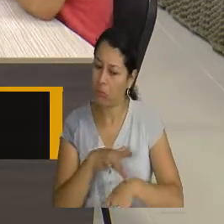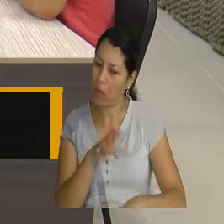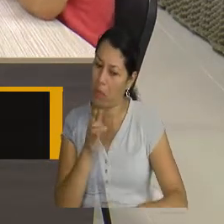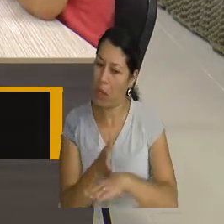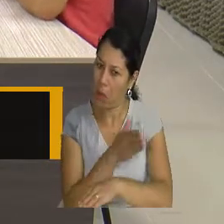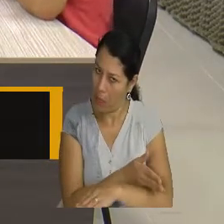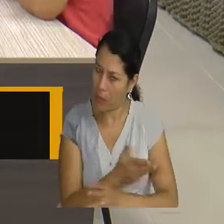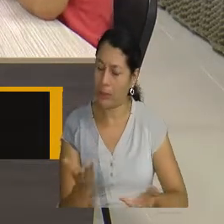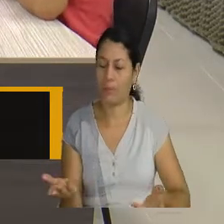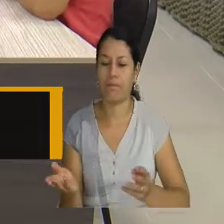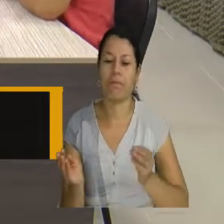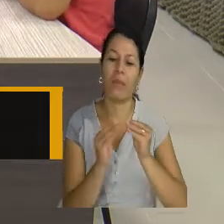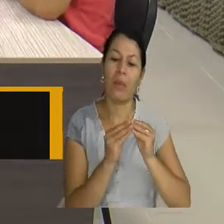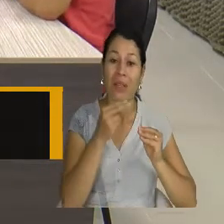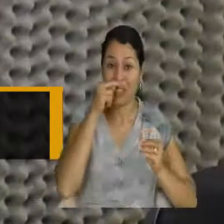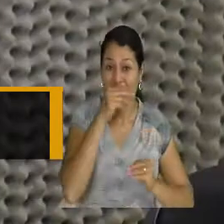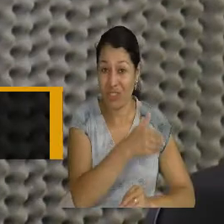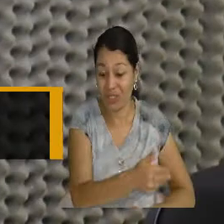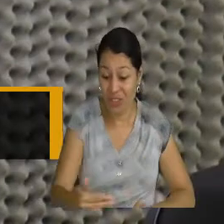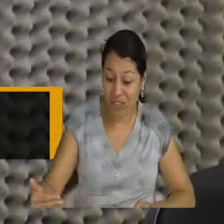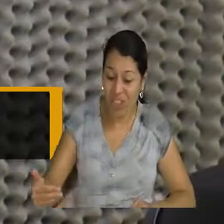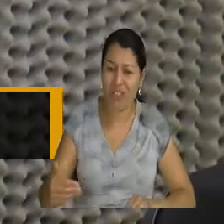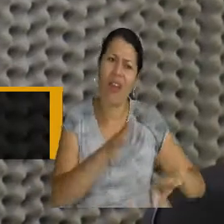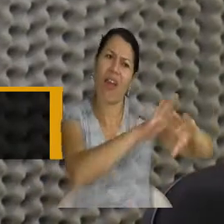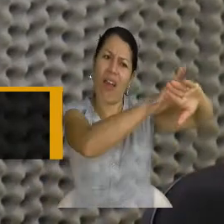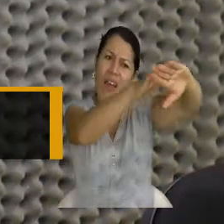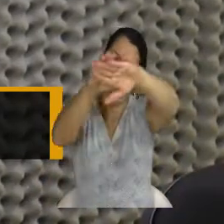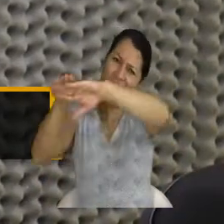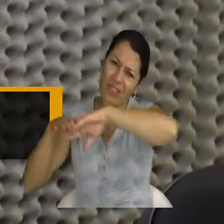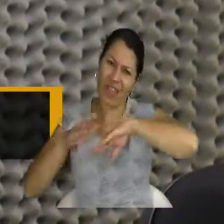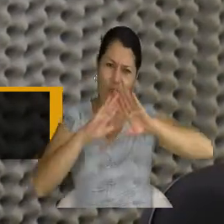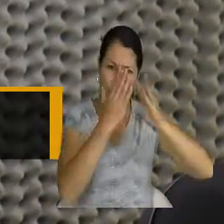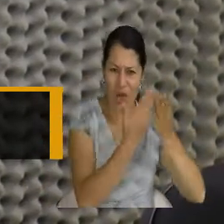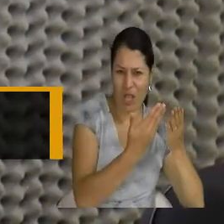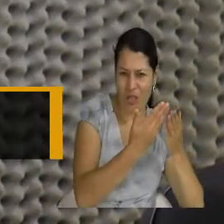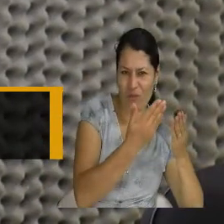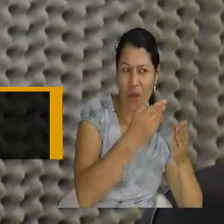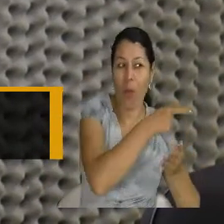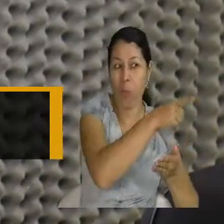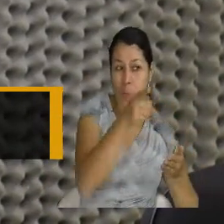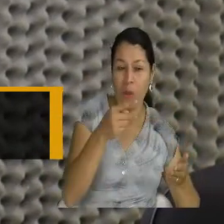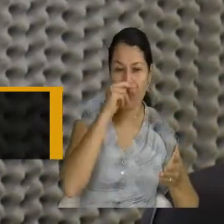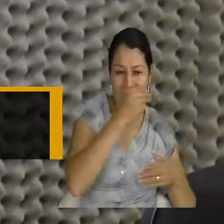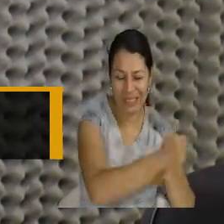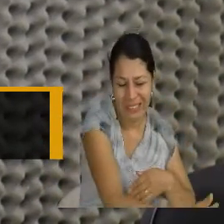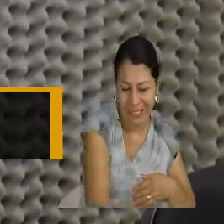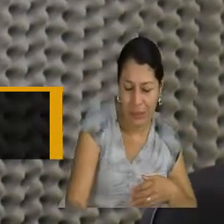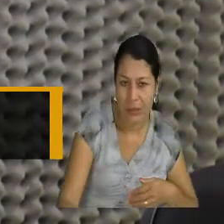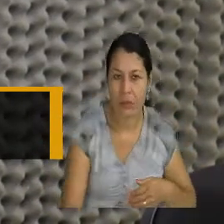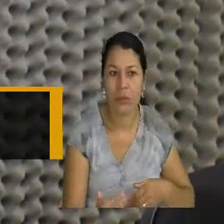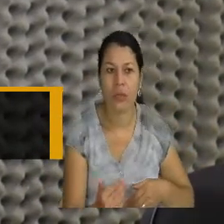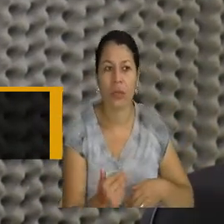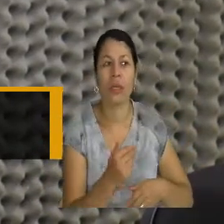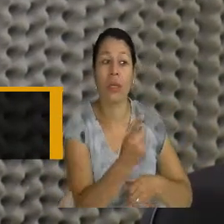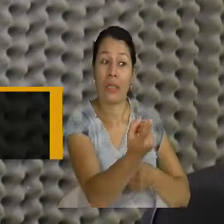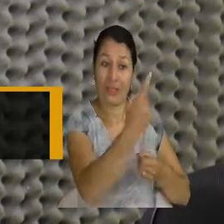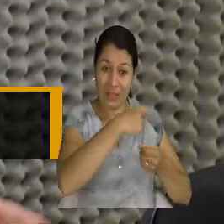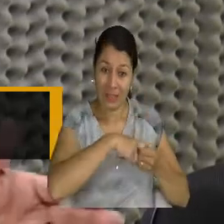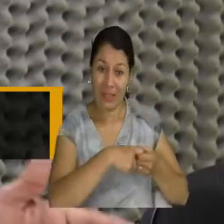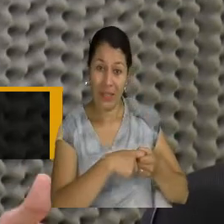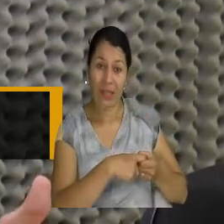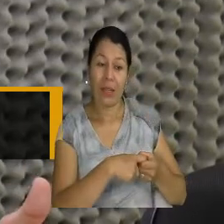pedimos a todas las instituciones educativas que tienen niños menores que se inscribieran lo antes posible para